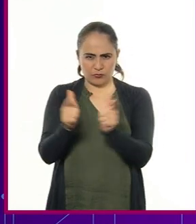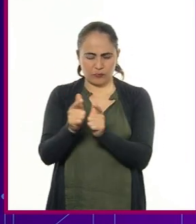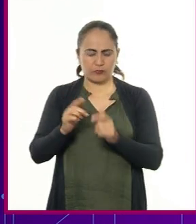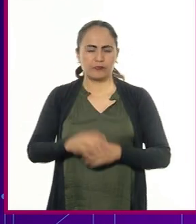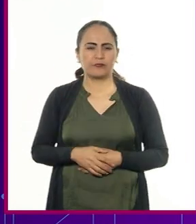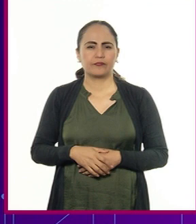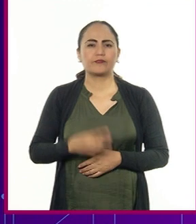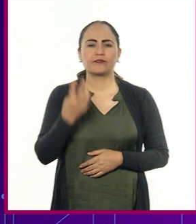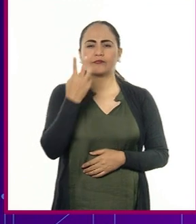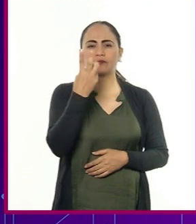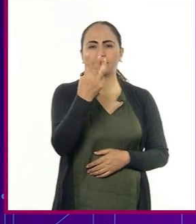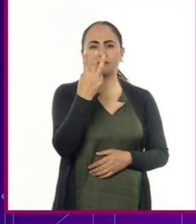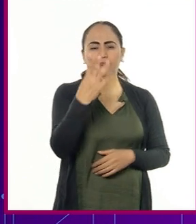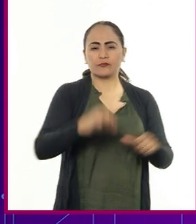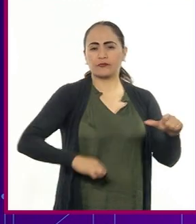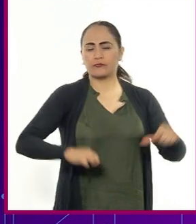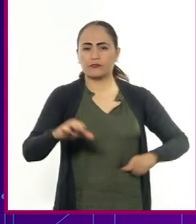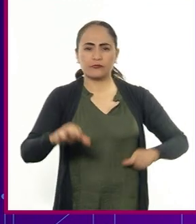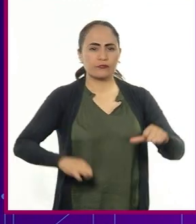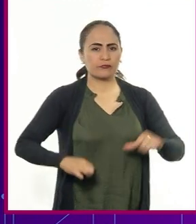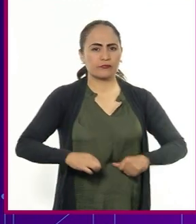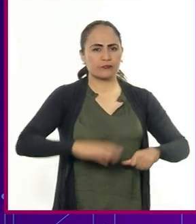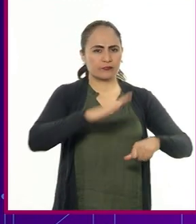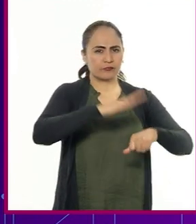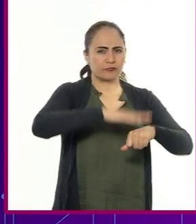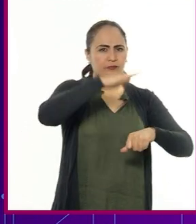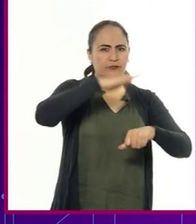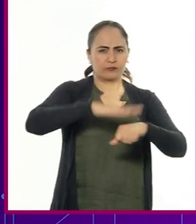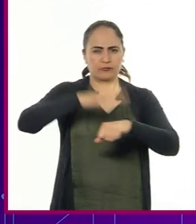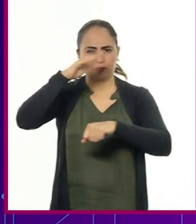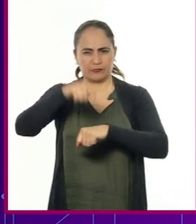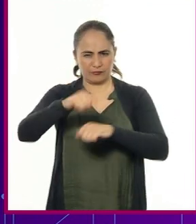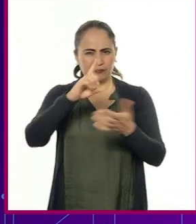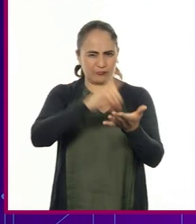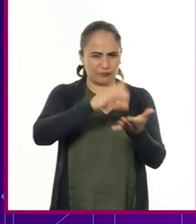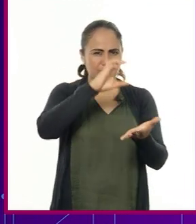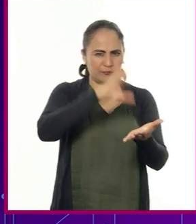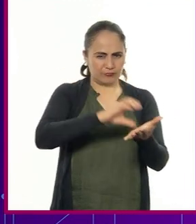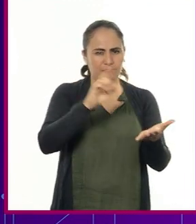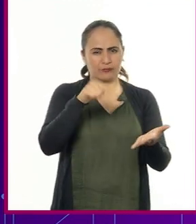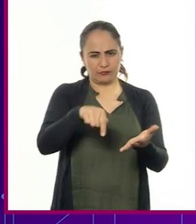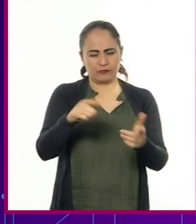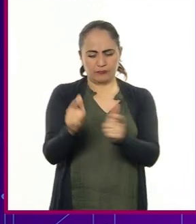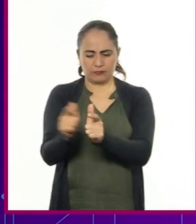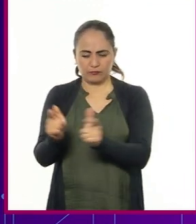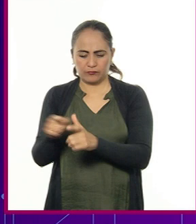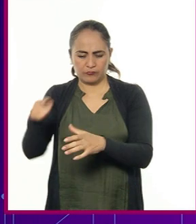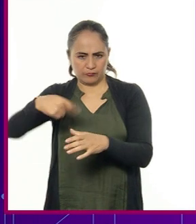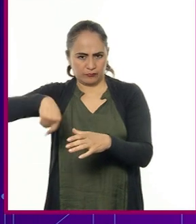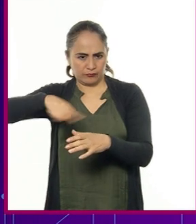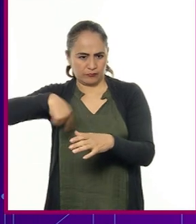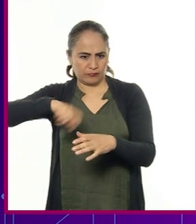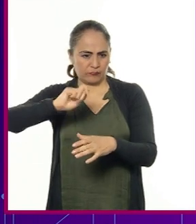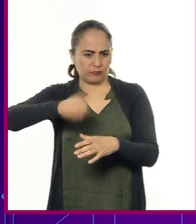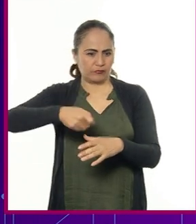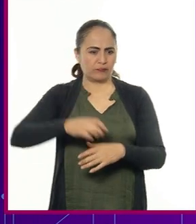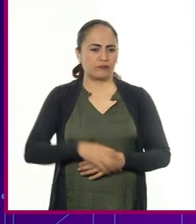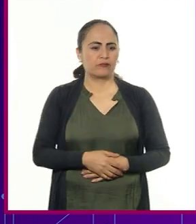3 actividades con mayor prevalencia de discapacidad en este grupo de población son